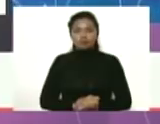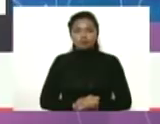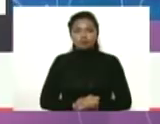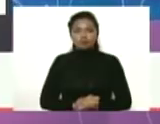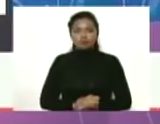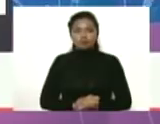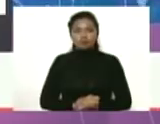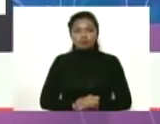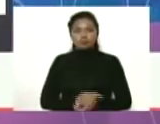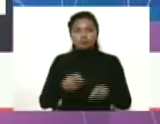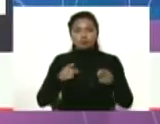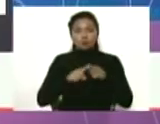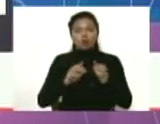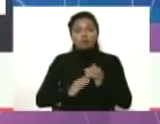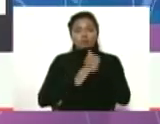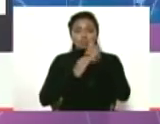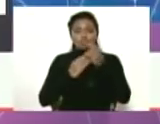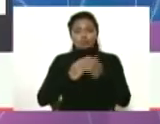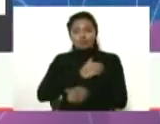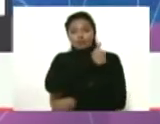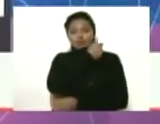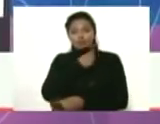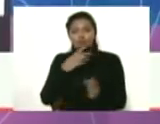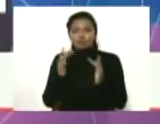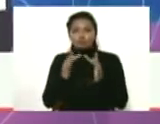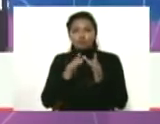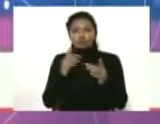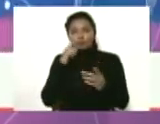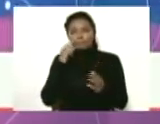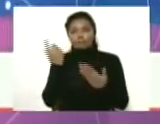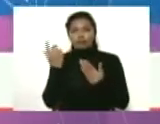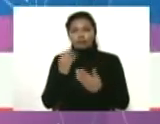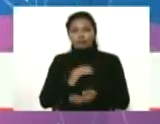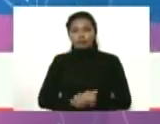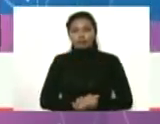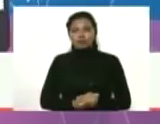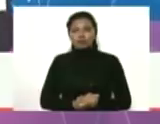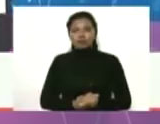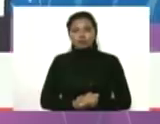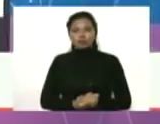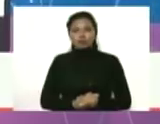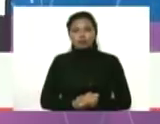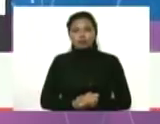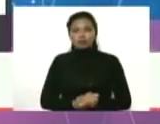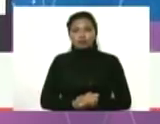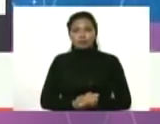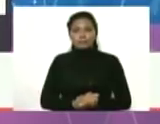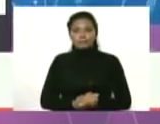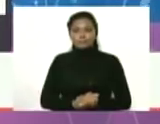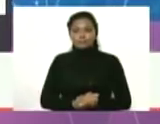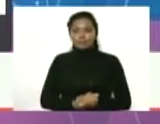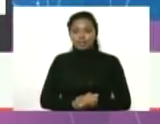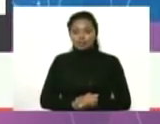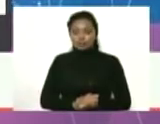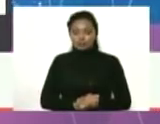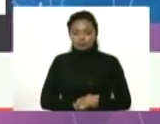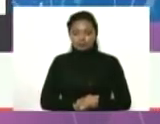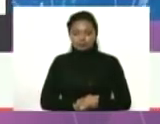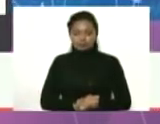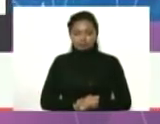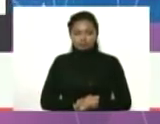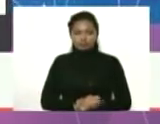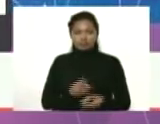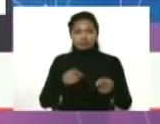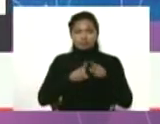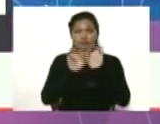Mi comandante en jefe, voy a pasar la palabra, con su permiso, mi comandante en jefe, a la primer teniente